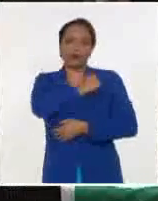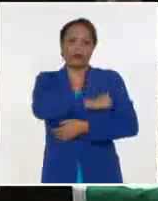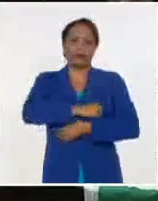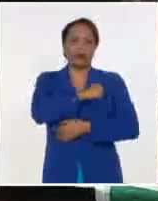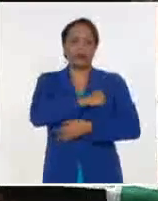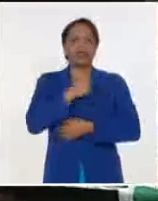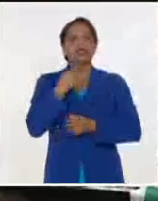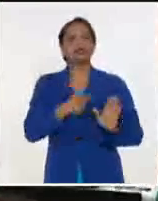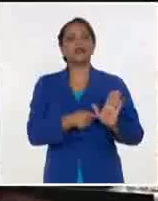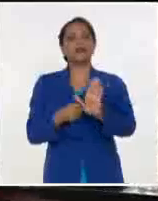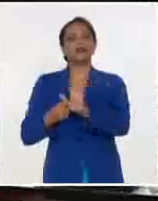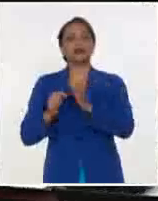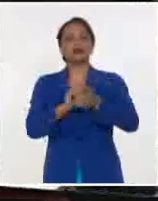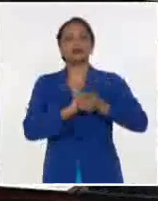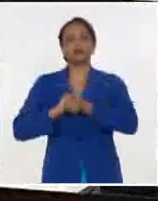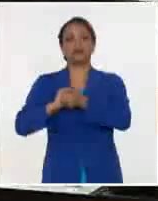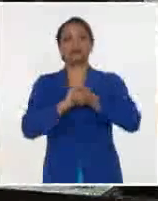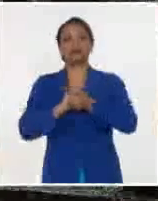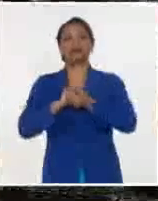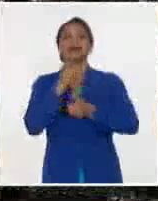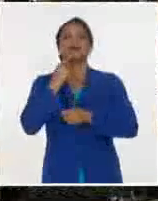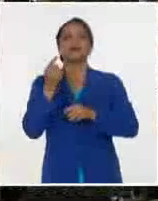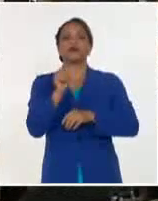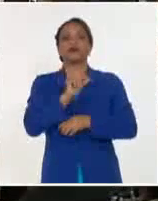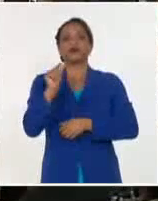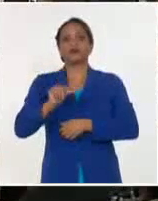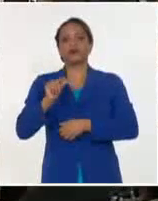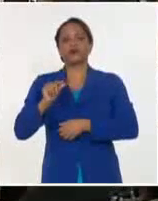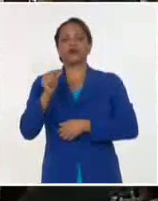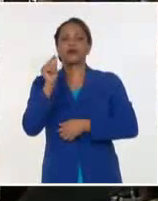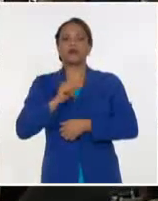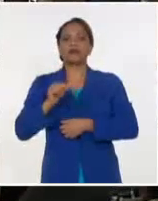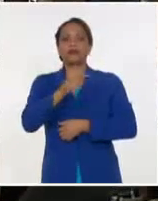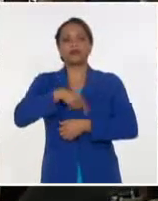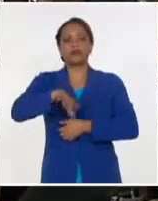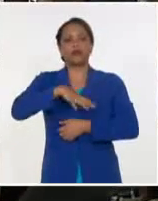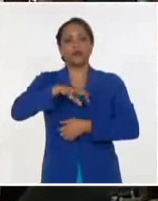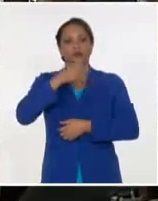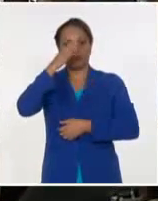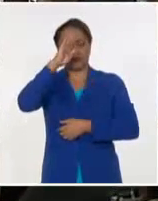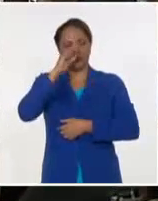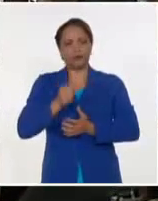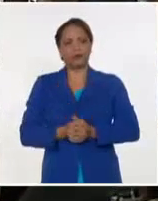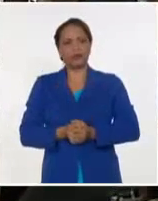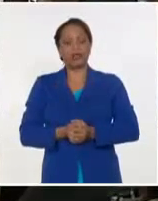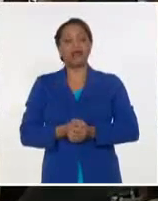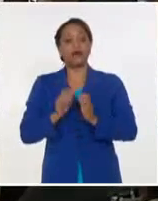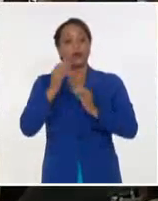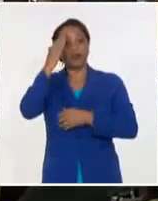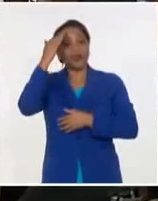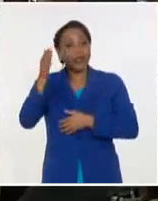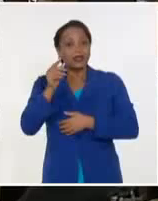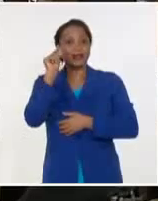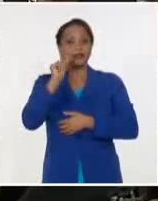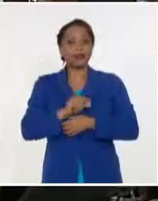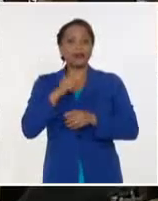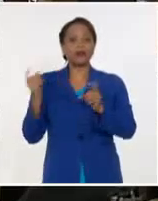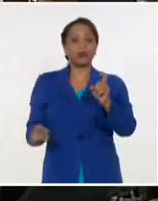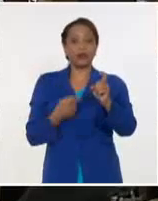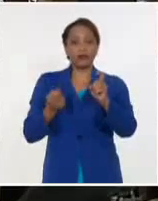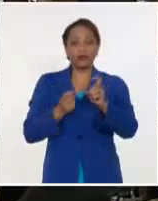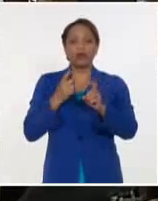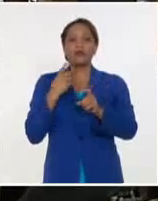solidaridad hacia sus compatriotas. Pero gracias a los protagonistas de aquel primer acercamiento y los que vinieron